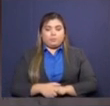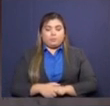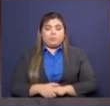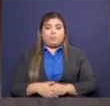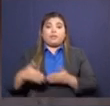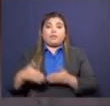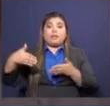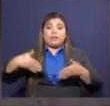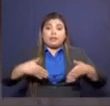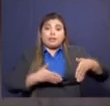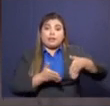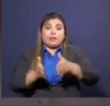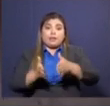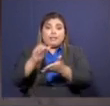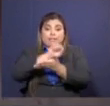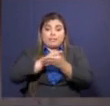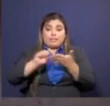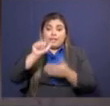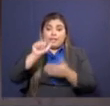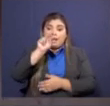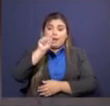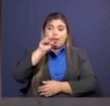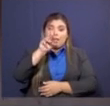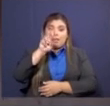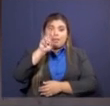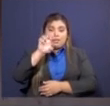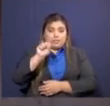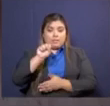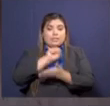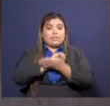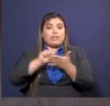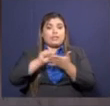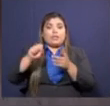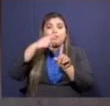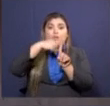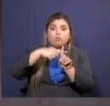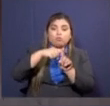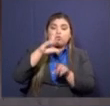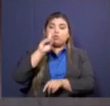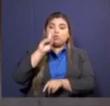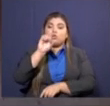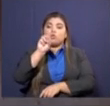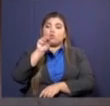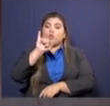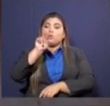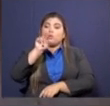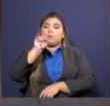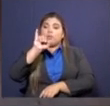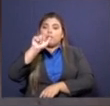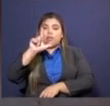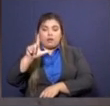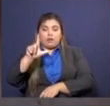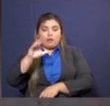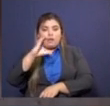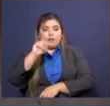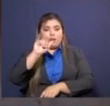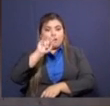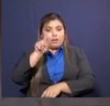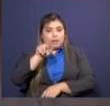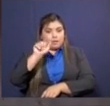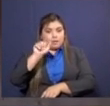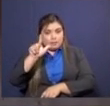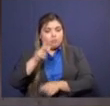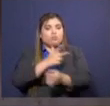Carretera San Andrés, Santa Cruz, Dominical, Caizán, Montelirio, en